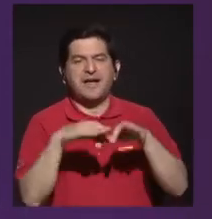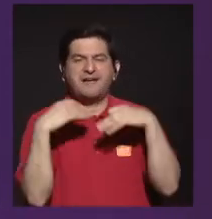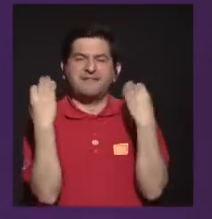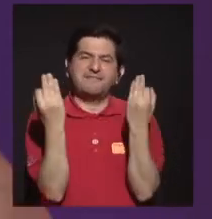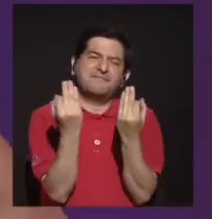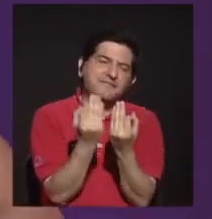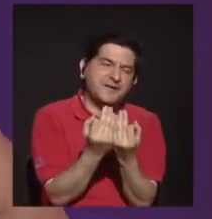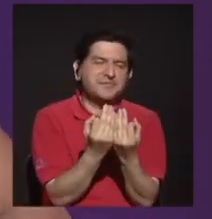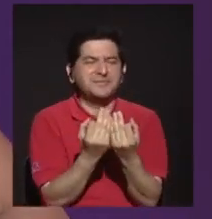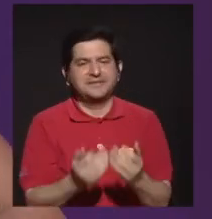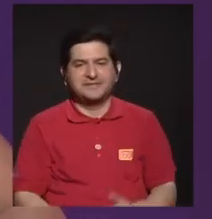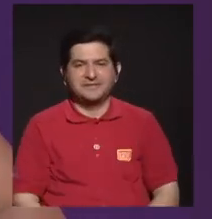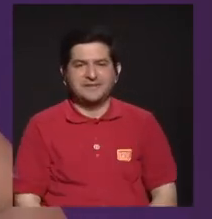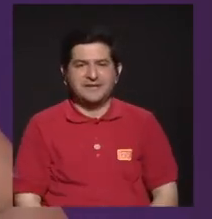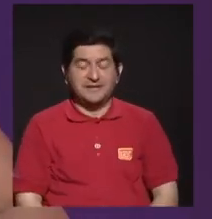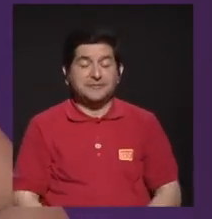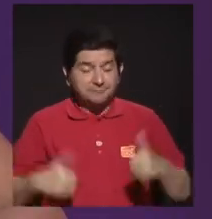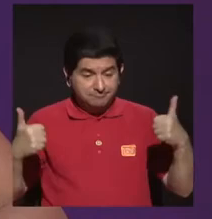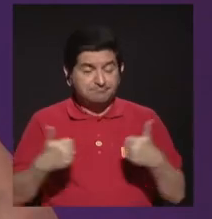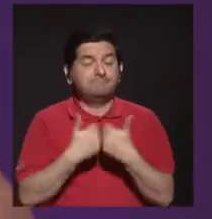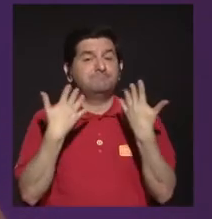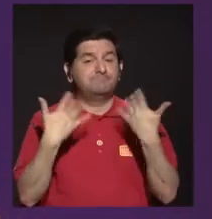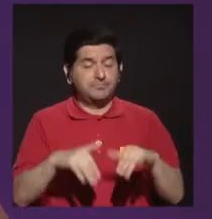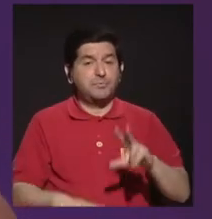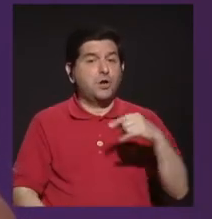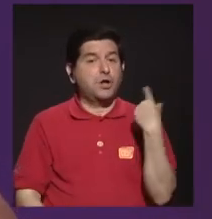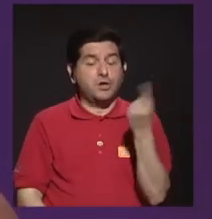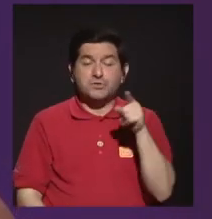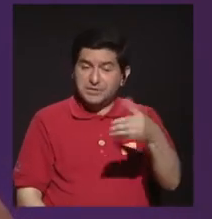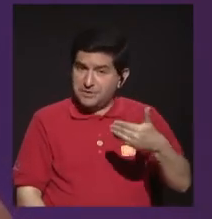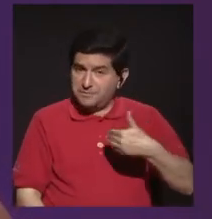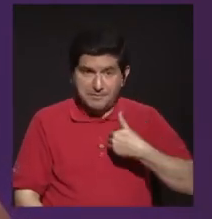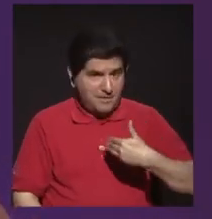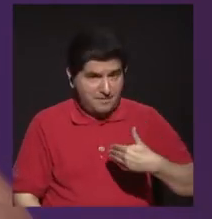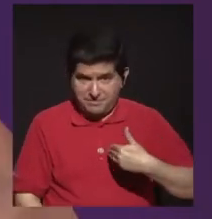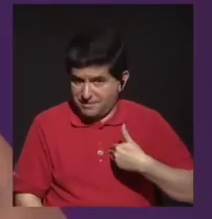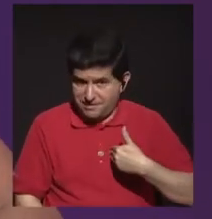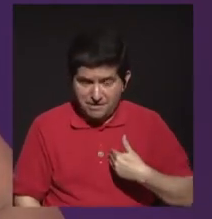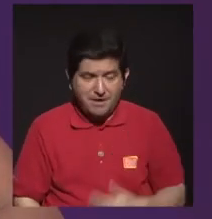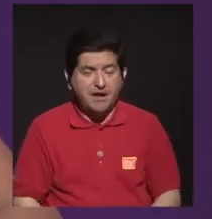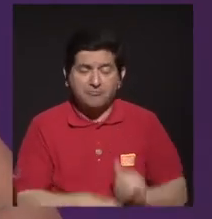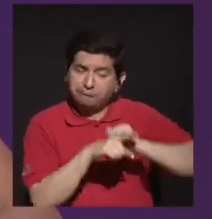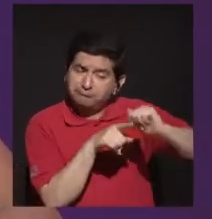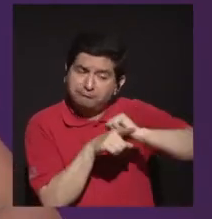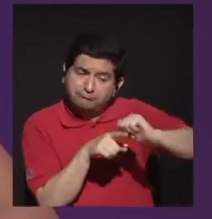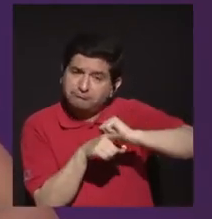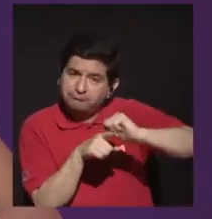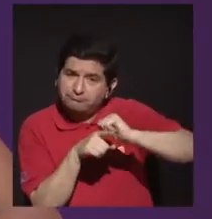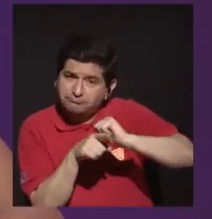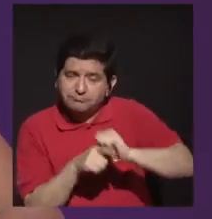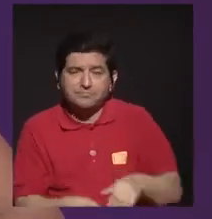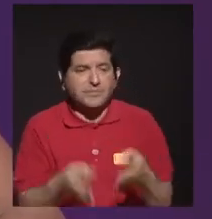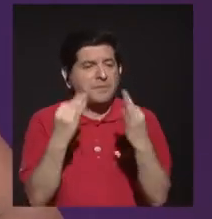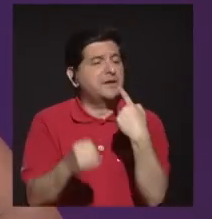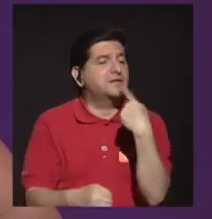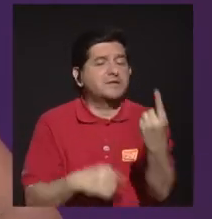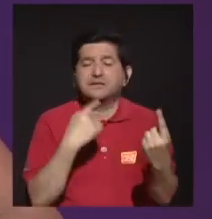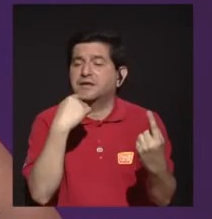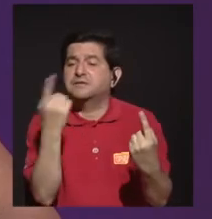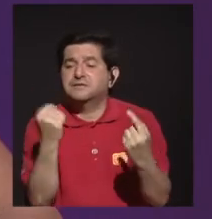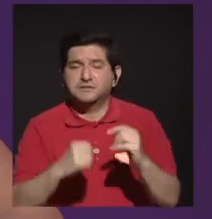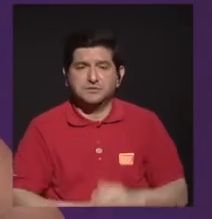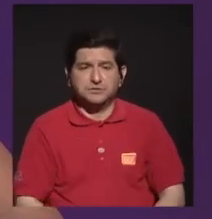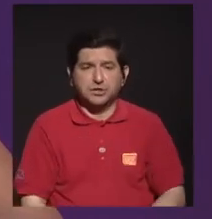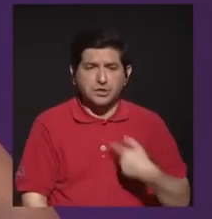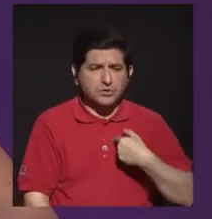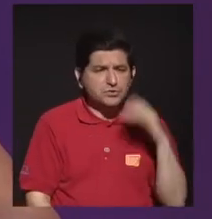sí, entonces es un gran reto y no siempre ellas tienen capacitación para poder ir a decir,